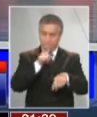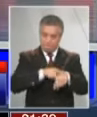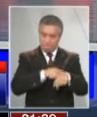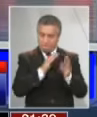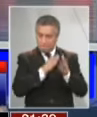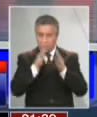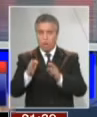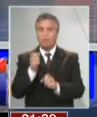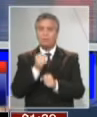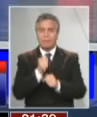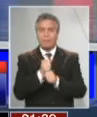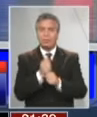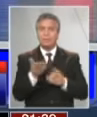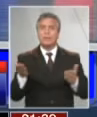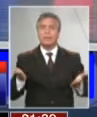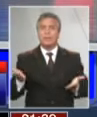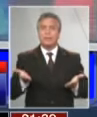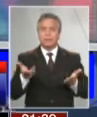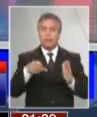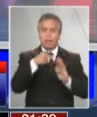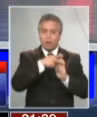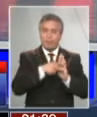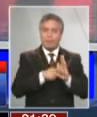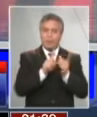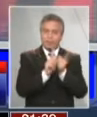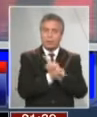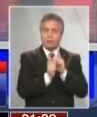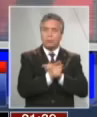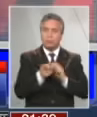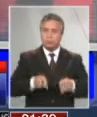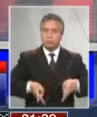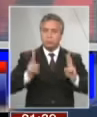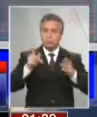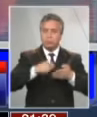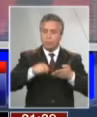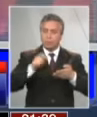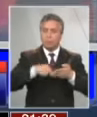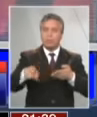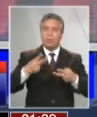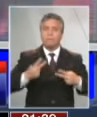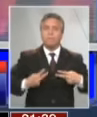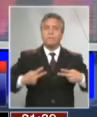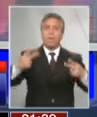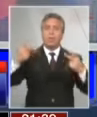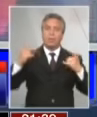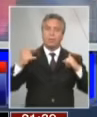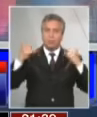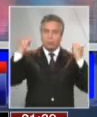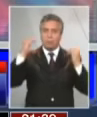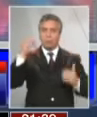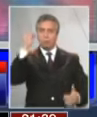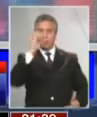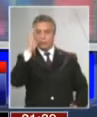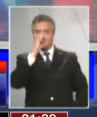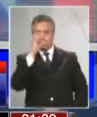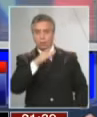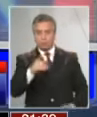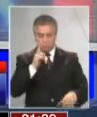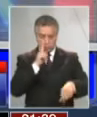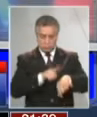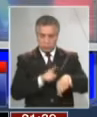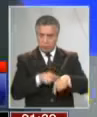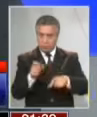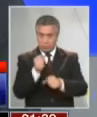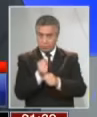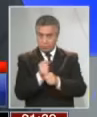qué cambio normativo necesitan para dejar de autorizar viajes recreativos en periodo de